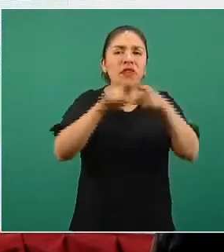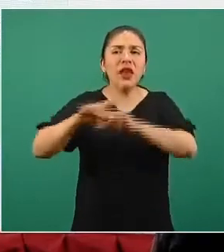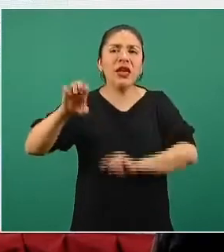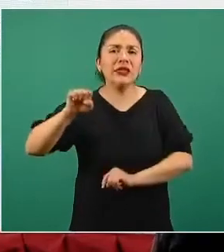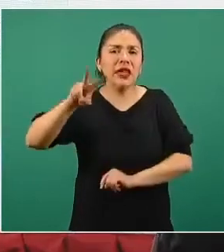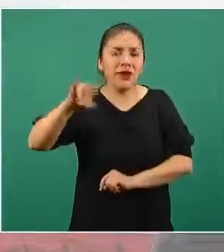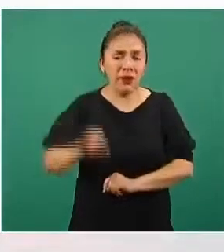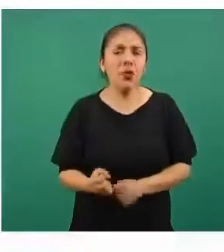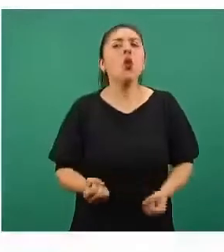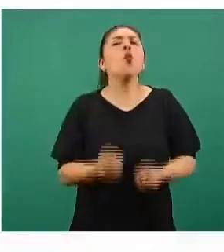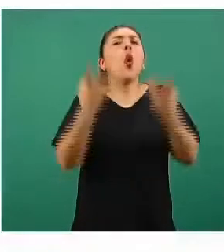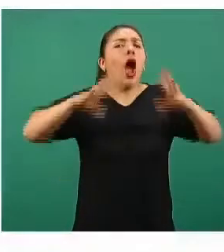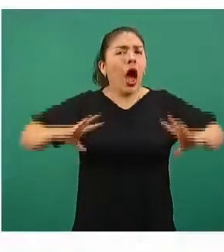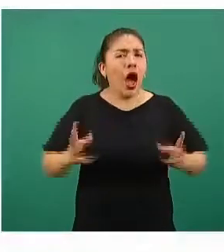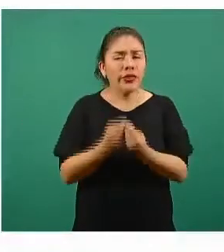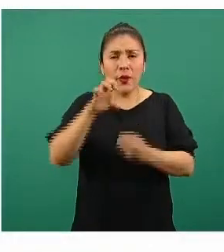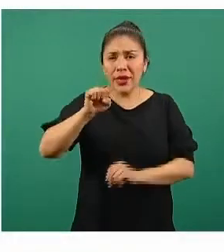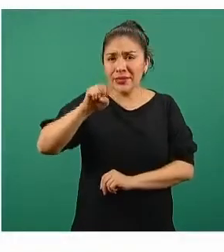han detectado?